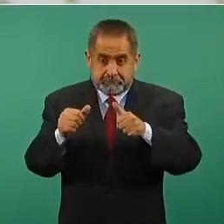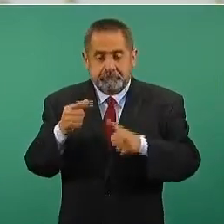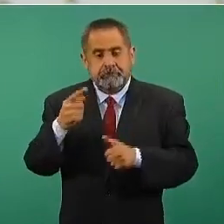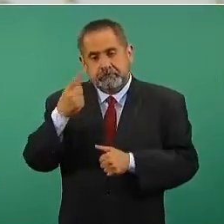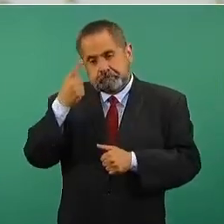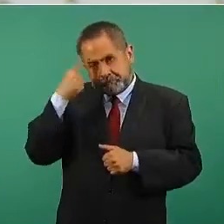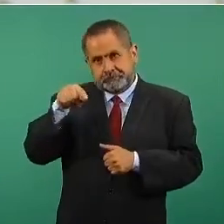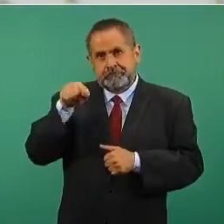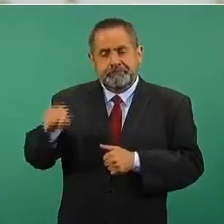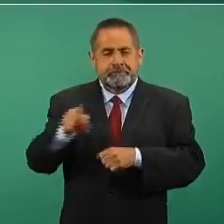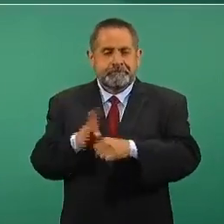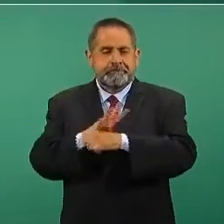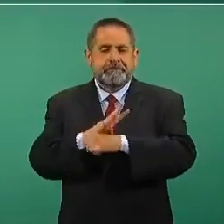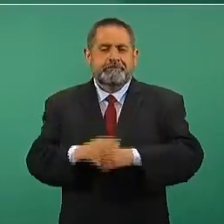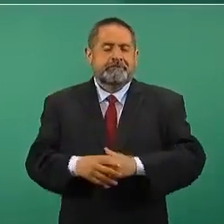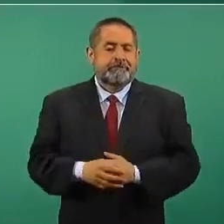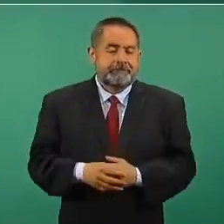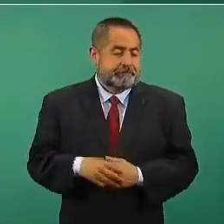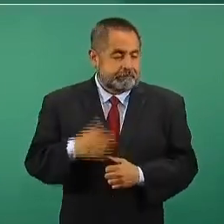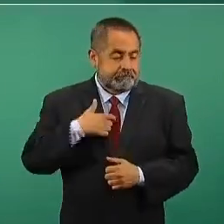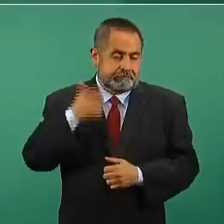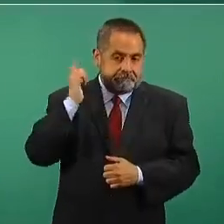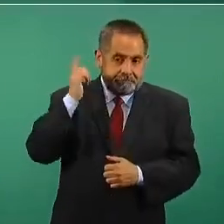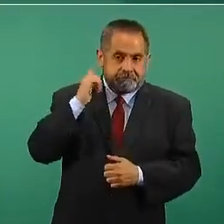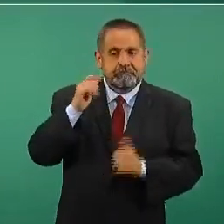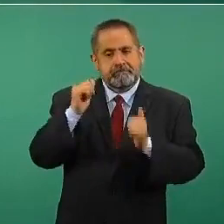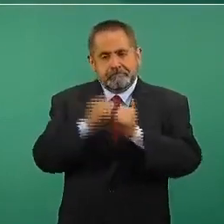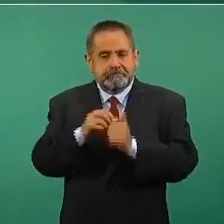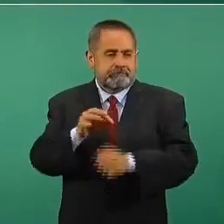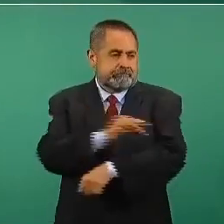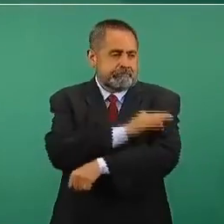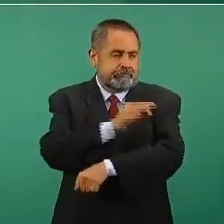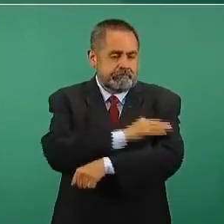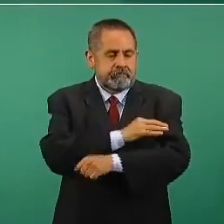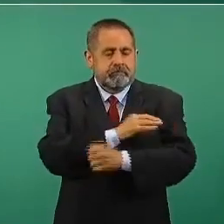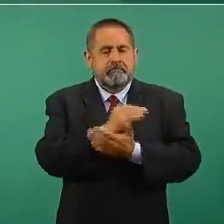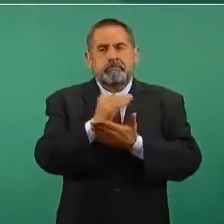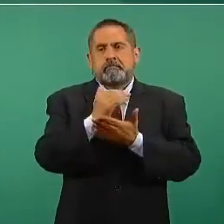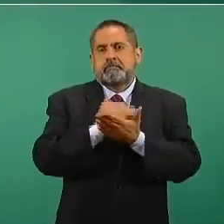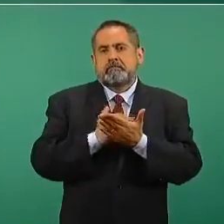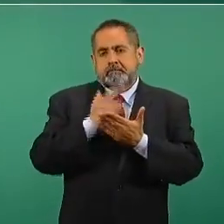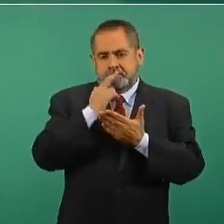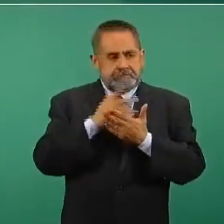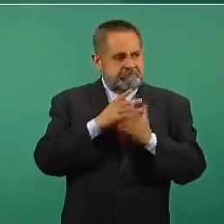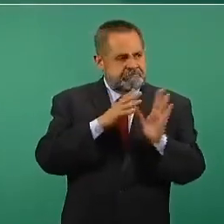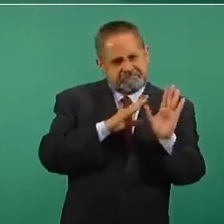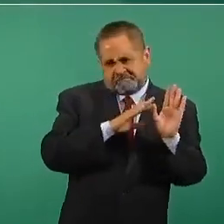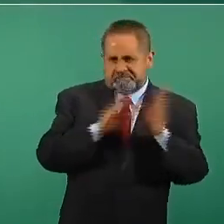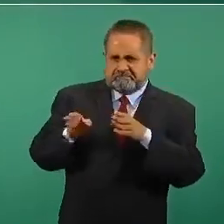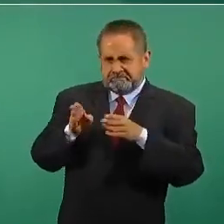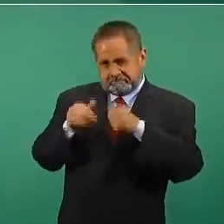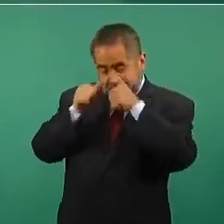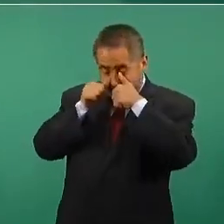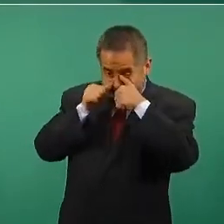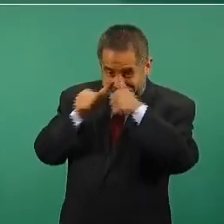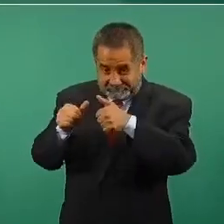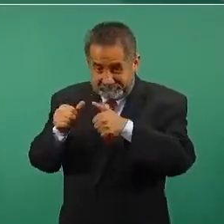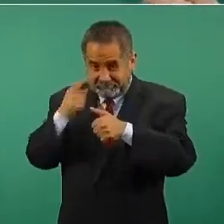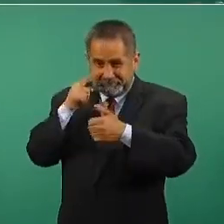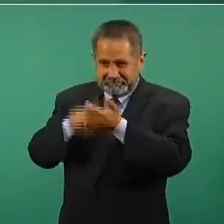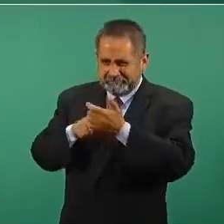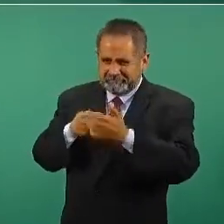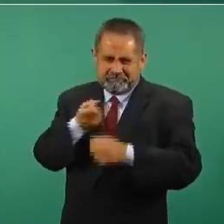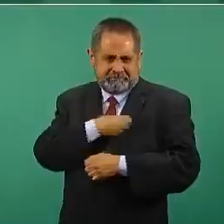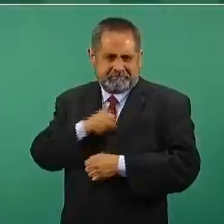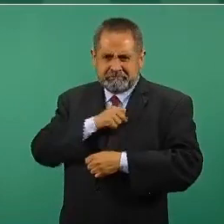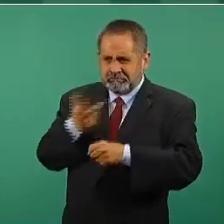la pandemia. Entonces yo espero que con la vacuna ya podamos dar más atención al sistema de